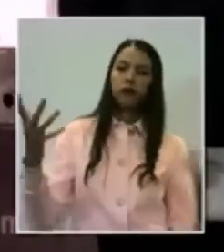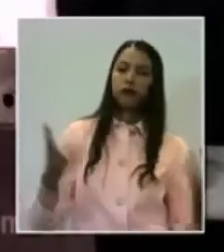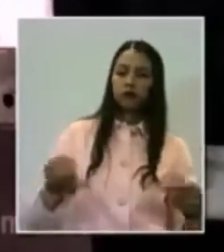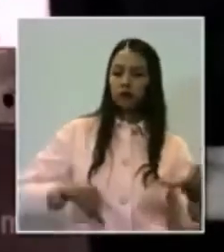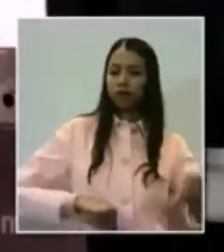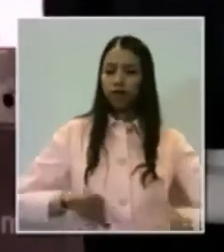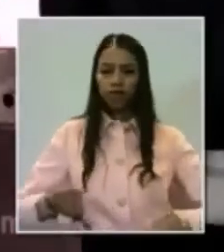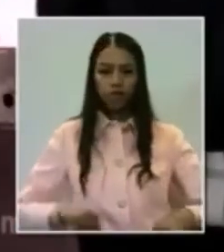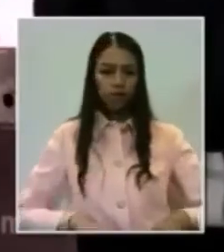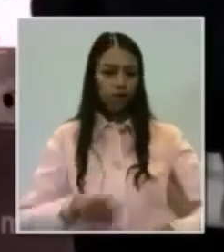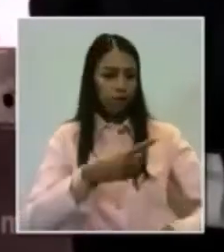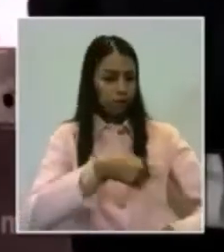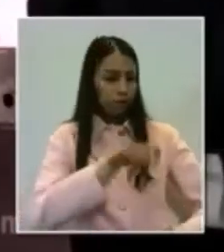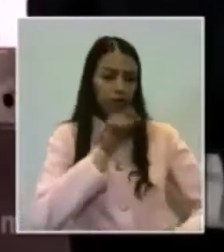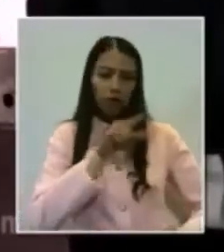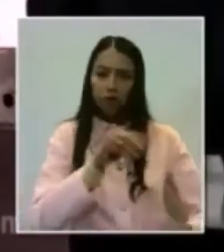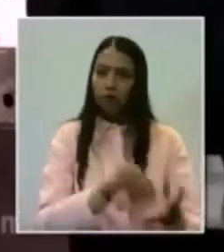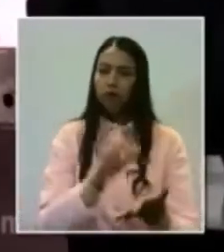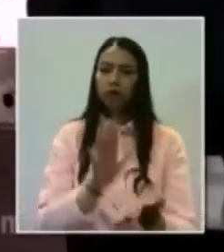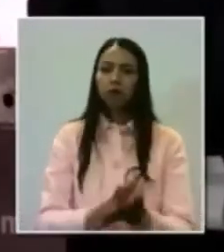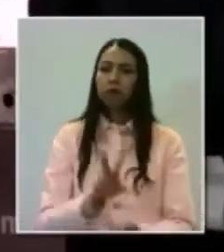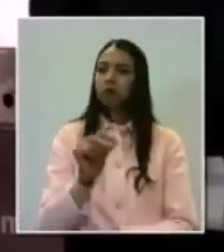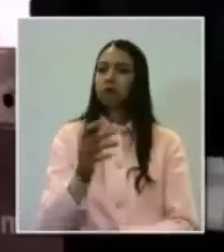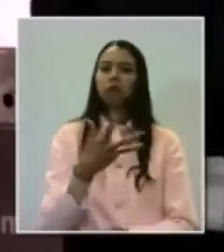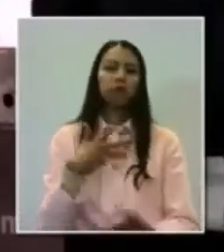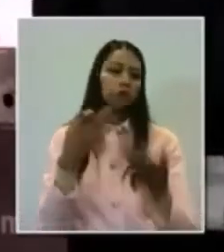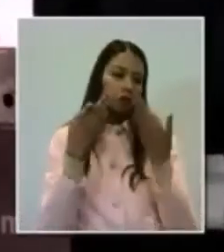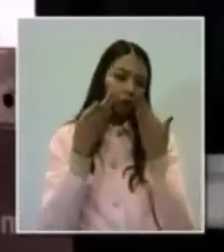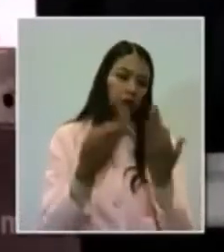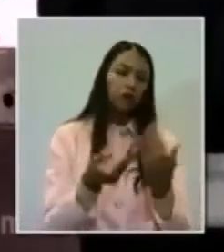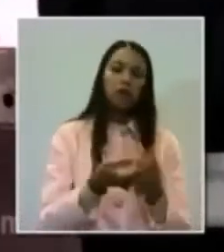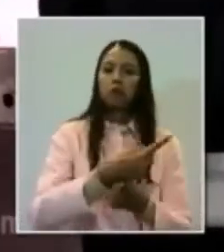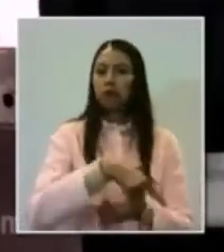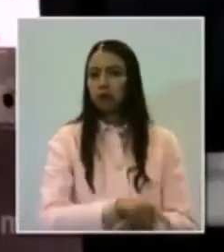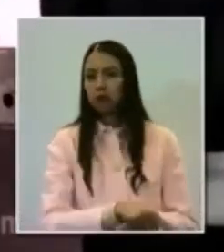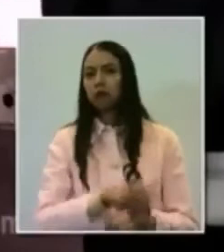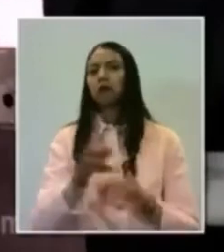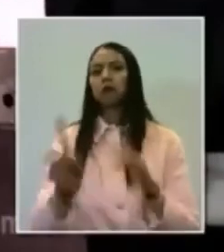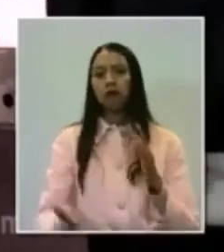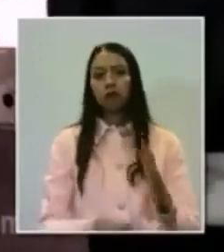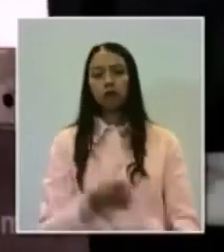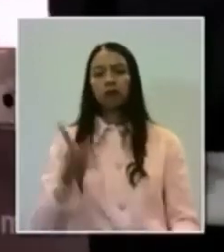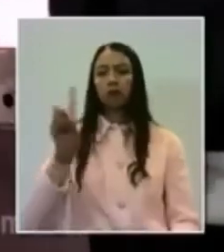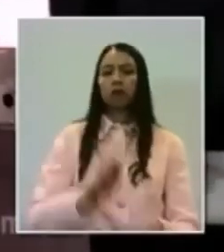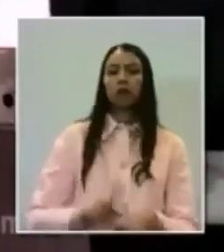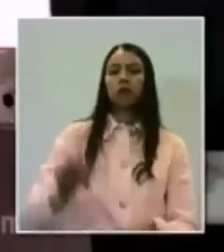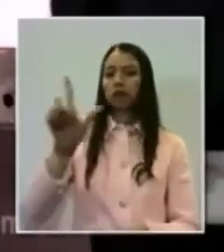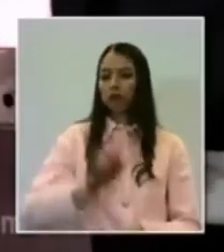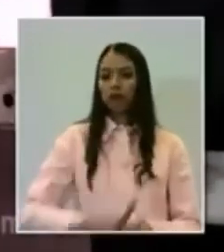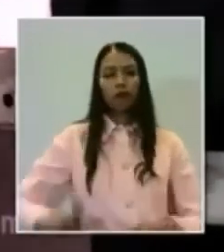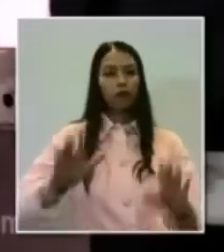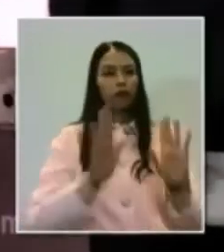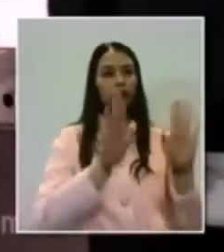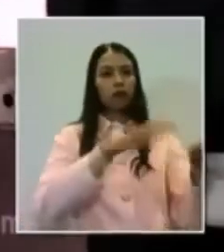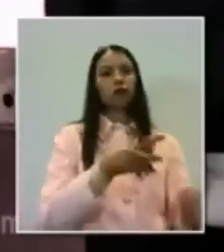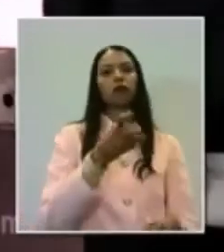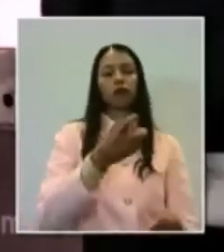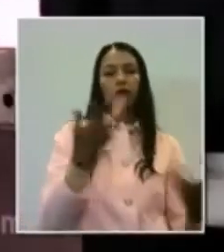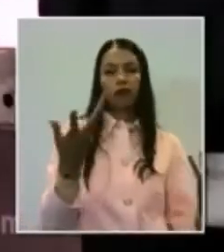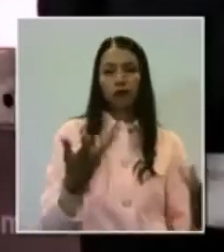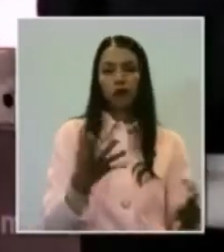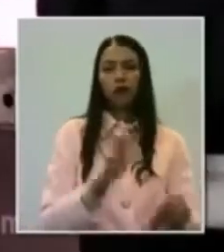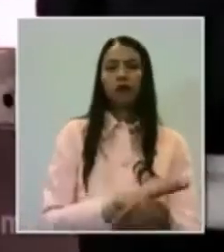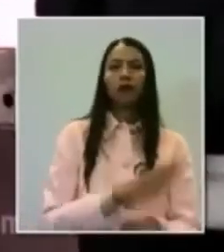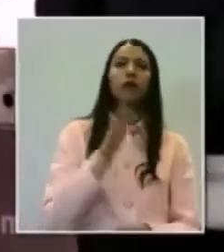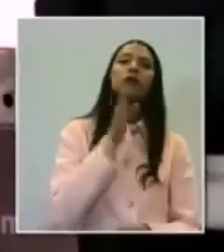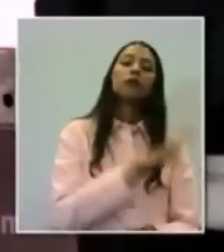o actividades que ellos mismos establecieron, no tenemos pruebas de ello y que regresarán hasta el día lunes. Sí, con eso pues hace una afectación de que